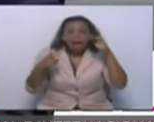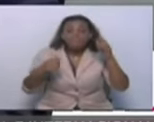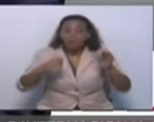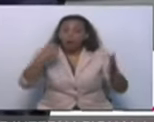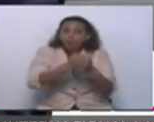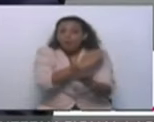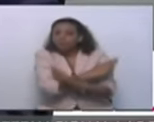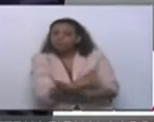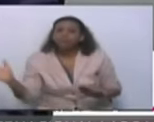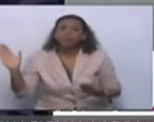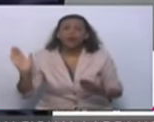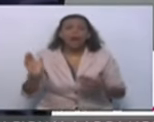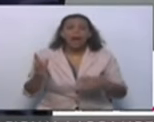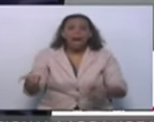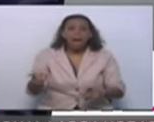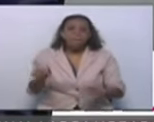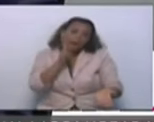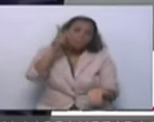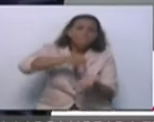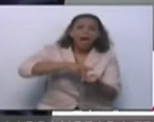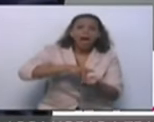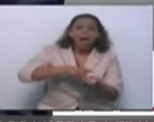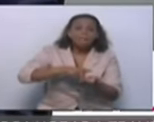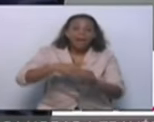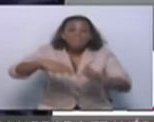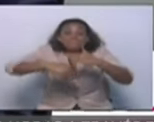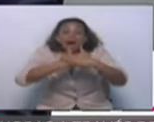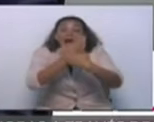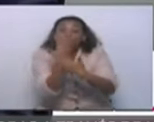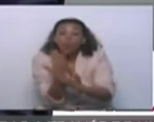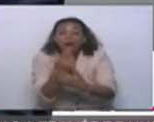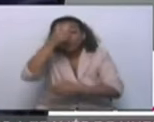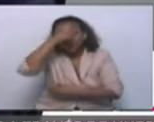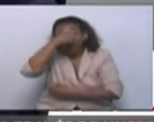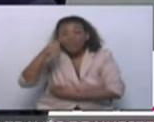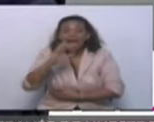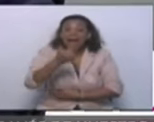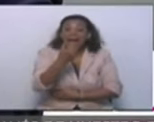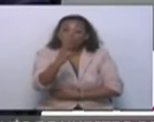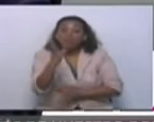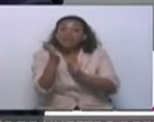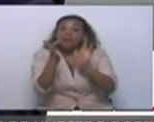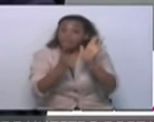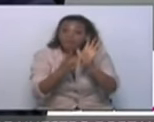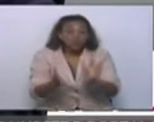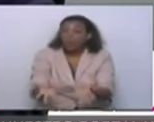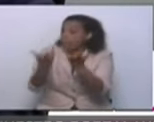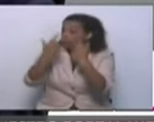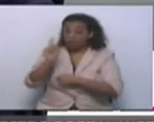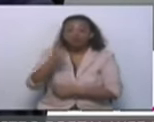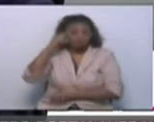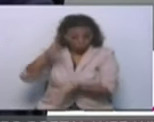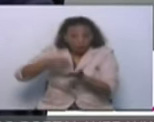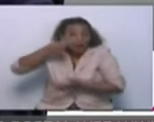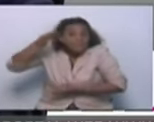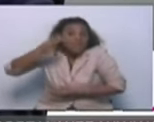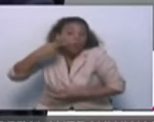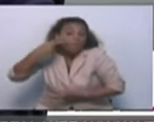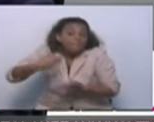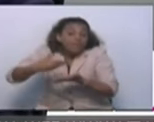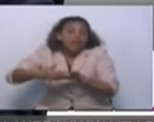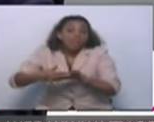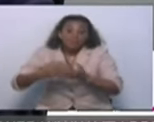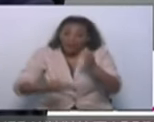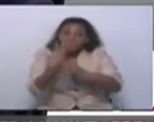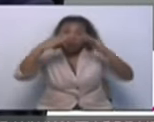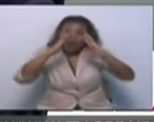Estado que le dieron. Y lo primero que hizo la madrugada del domingo 14 de abril, yo estaba ahí, no me lo contaron, yo estaba ahí, en